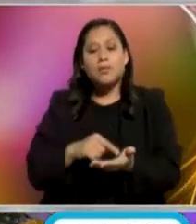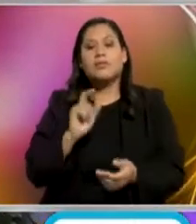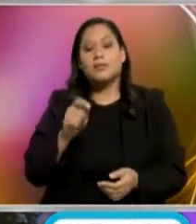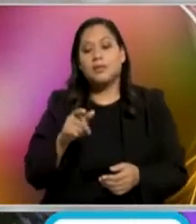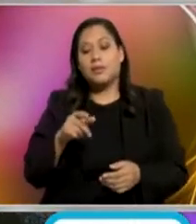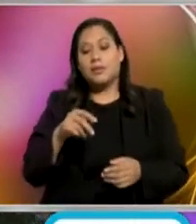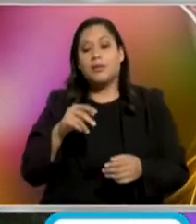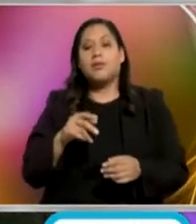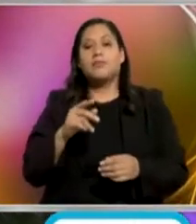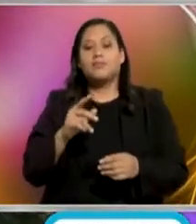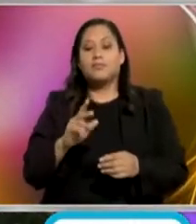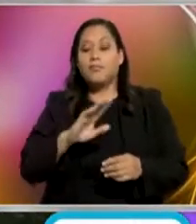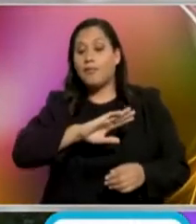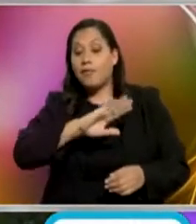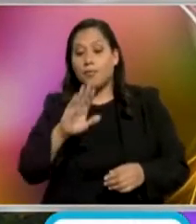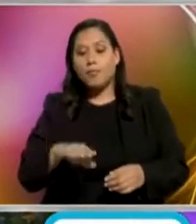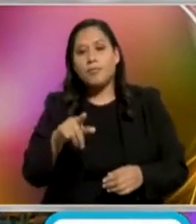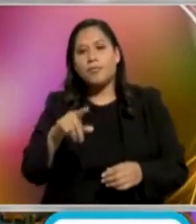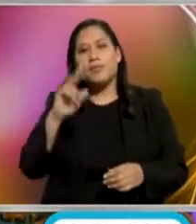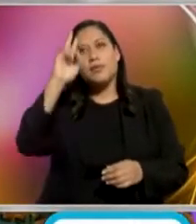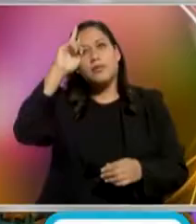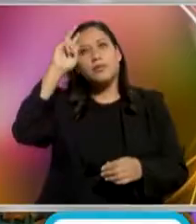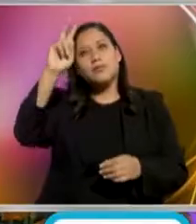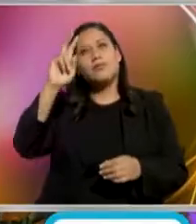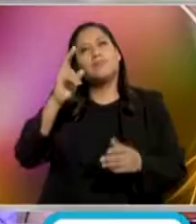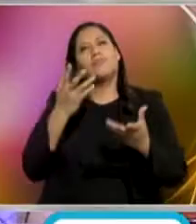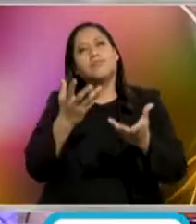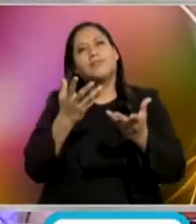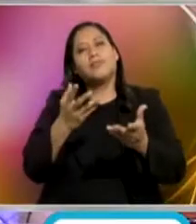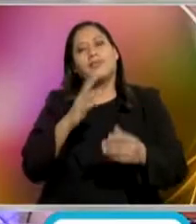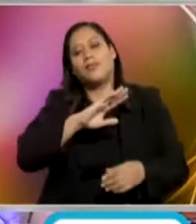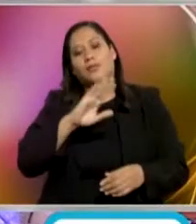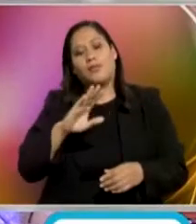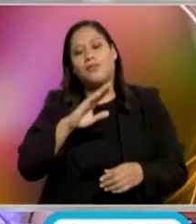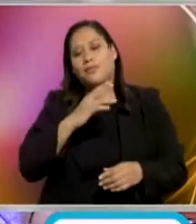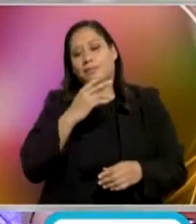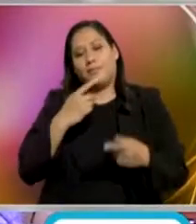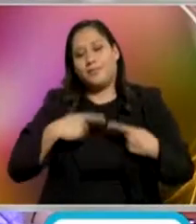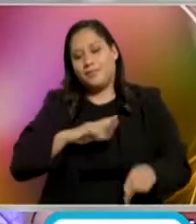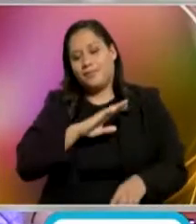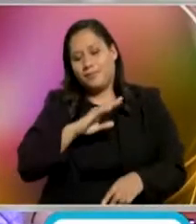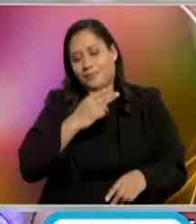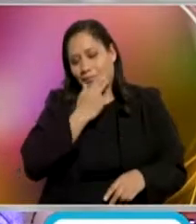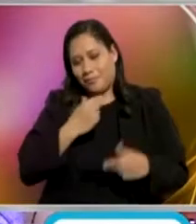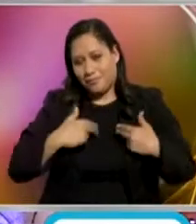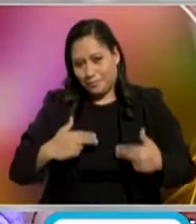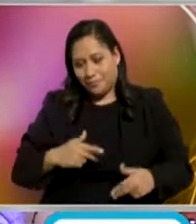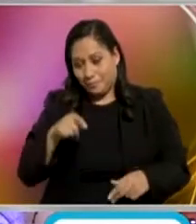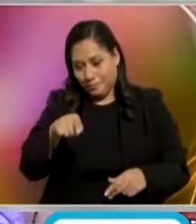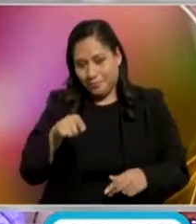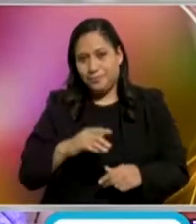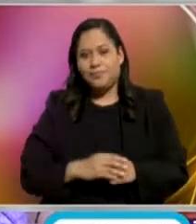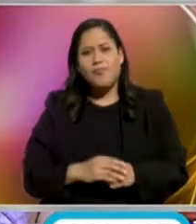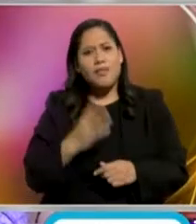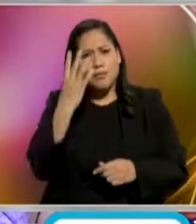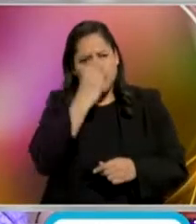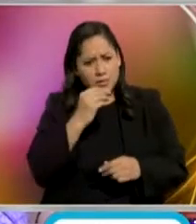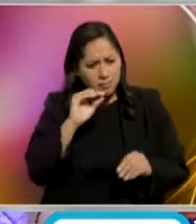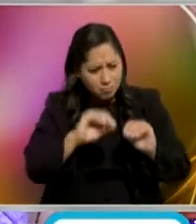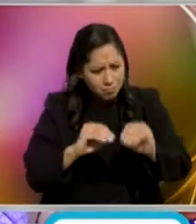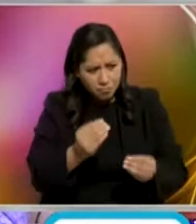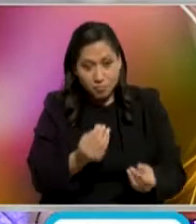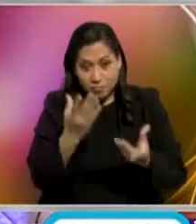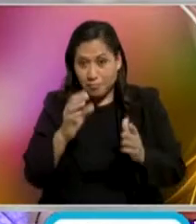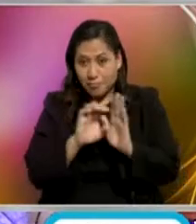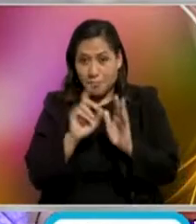las aspiraciones de los hombres. Eso se llama la friend zone, pero eso podemos hablarlo en otro momento. Está padre la ofrenda, ¿eh? Yo creo que si